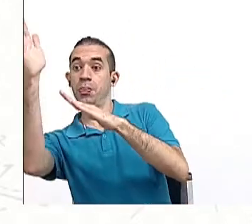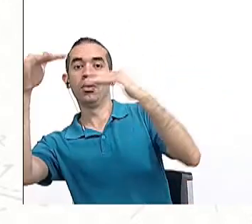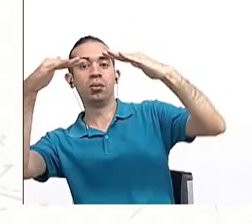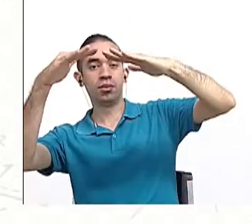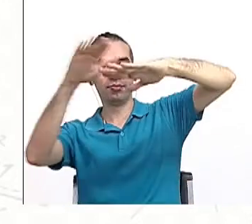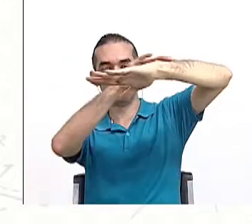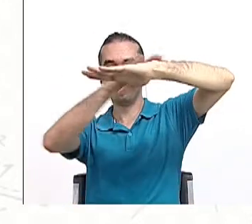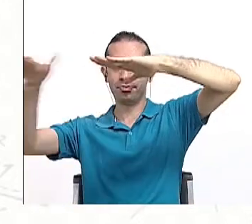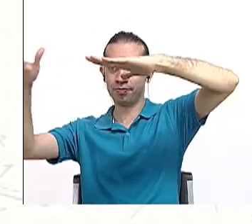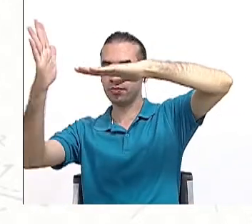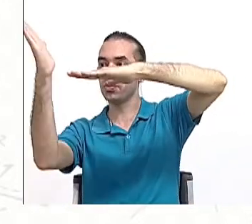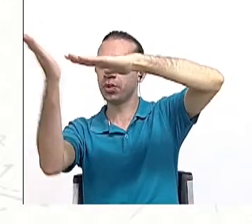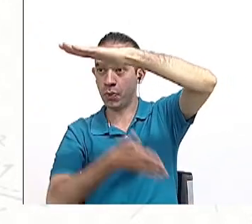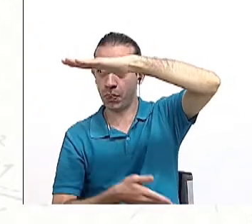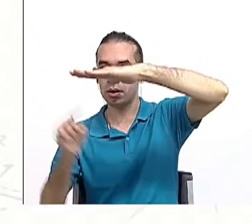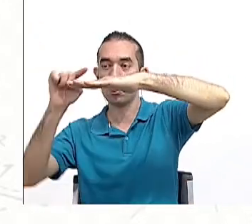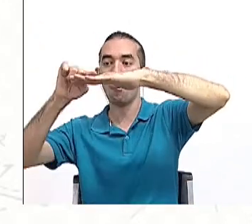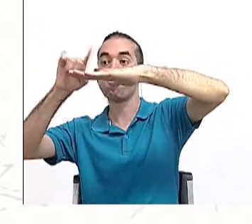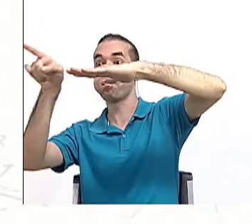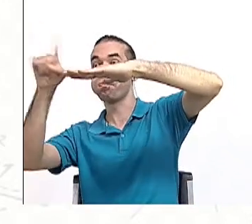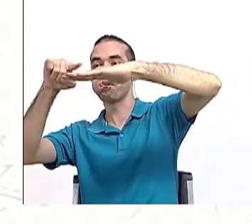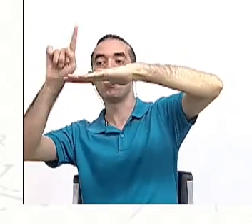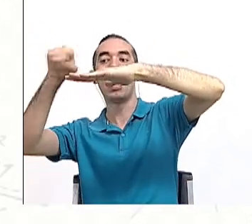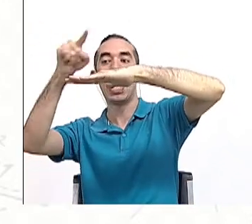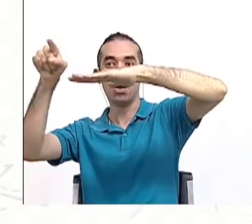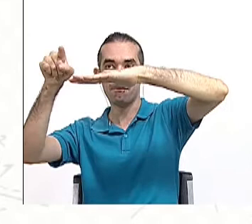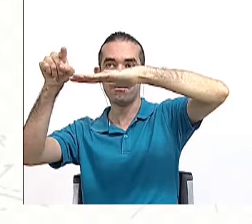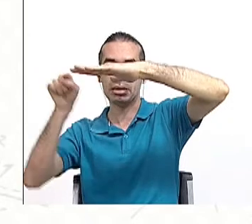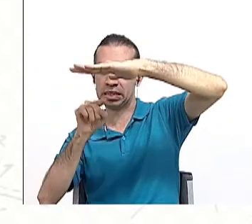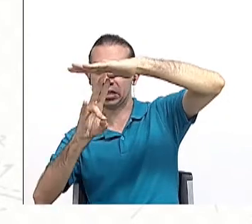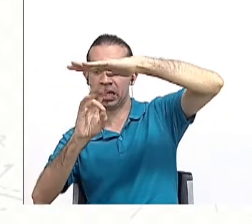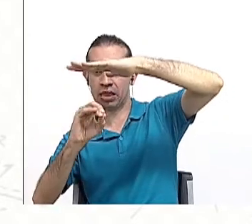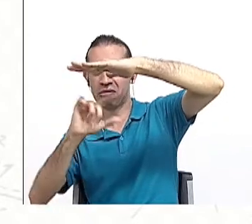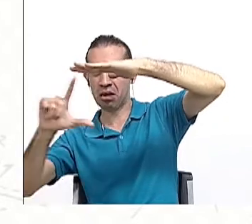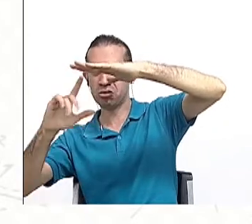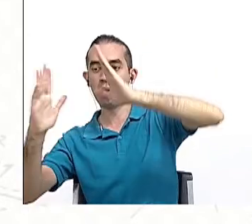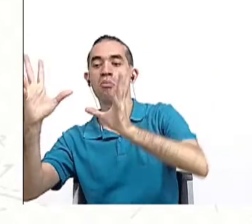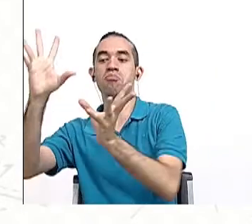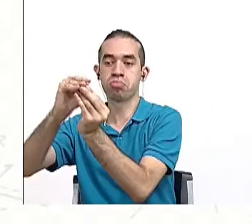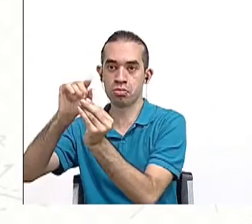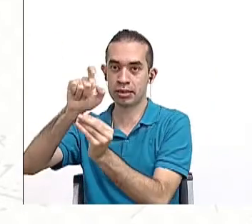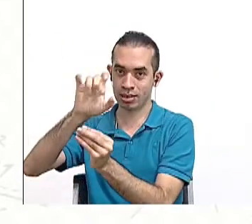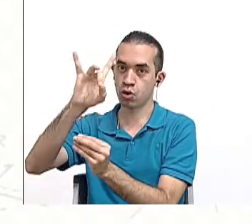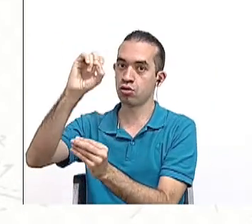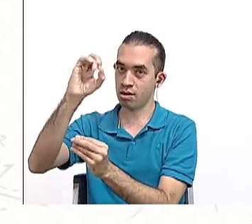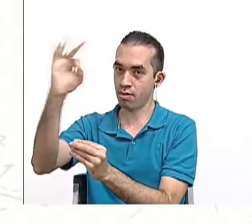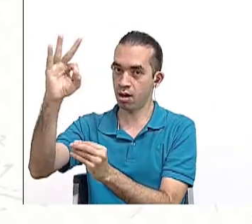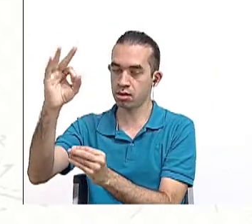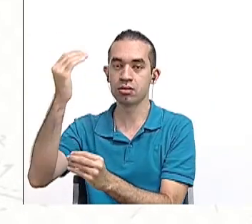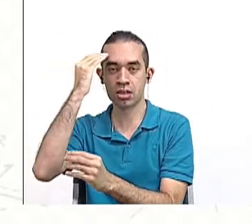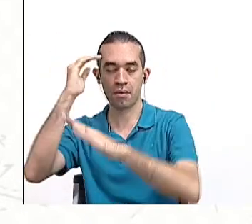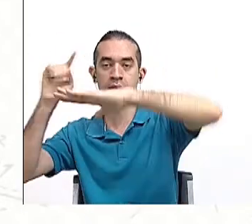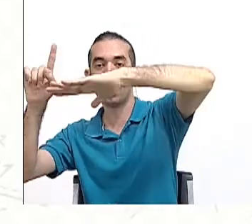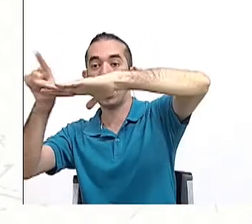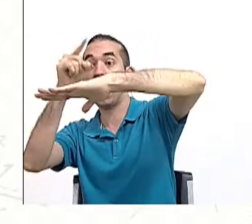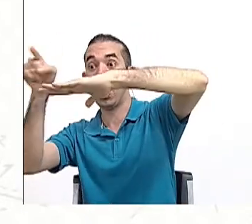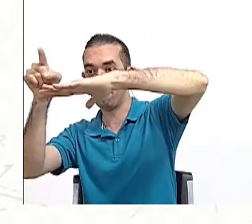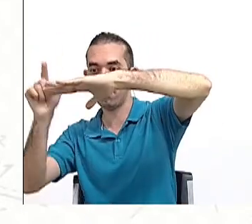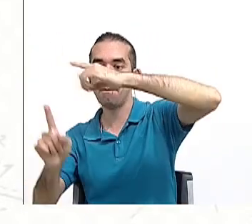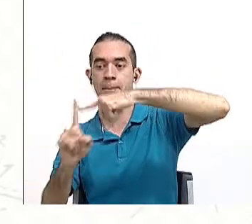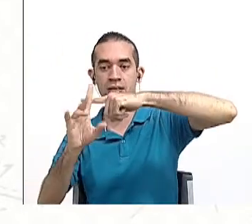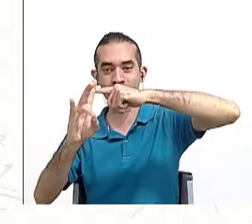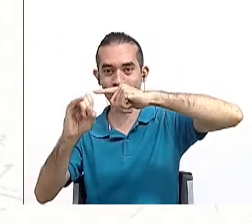que quería decir esto excelente que suman 180 entonces alfa más 70 es igual a